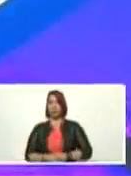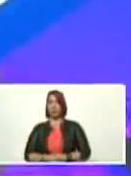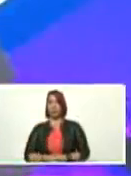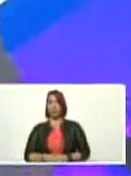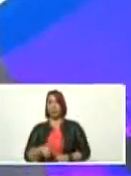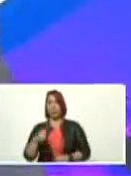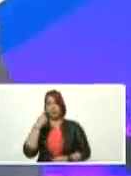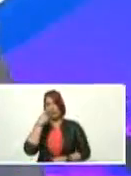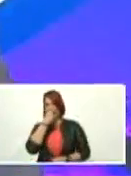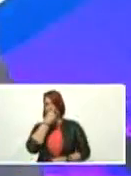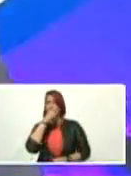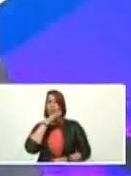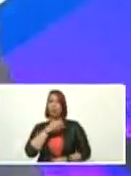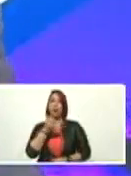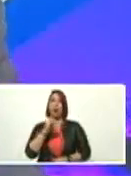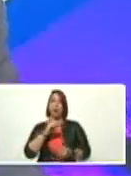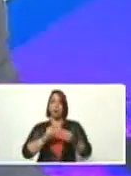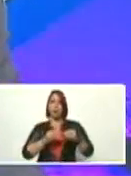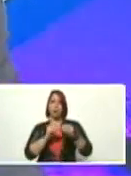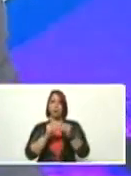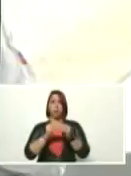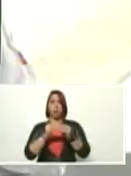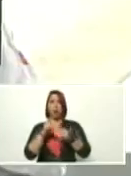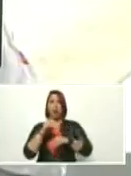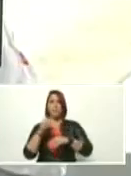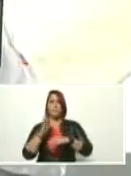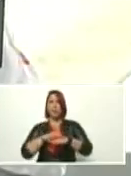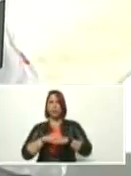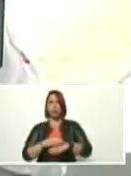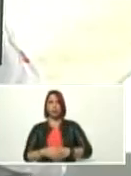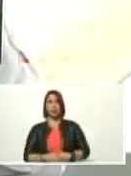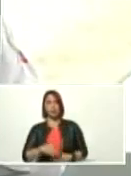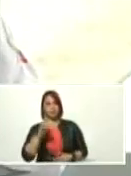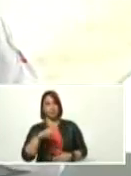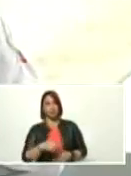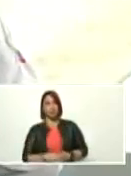esa mirada de la historia hay una reconstrucción de los hechos. José San Ross,